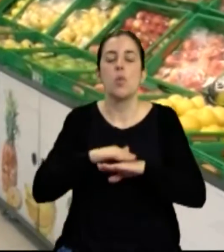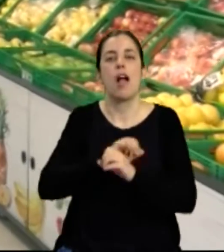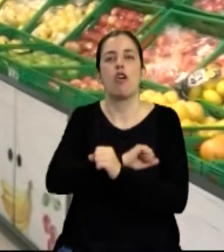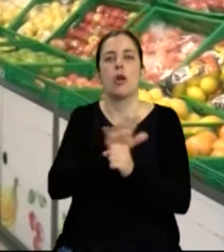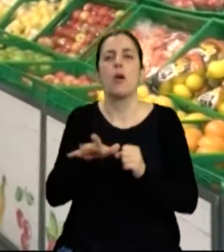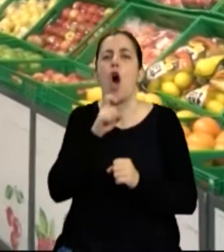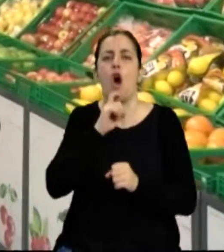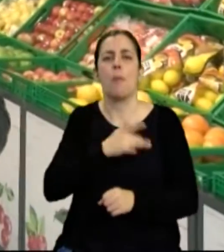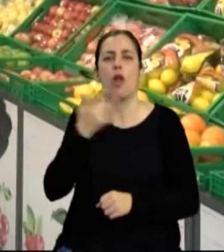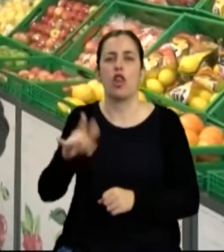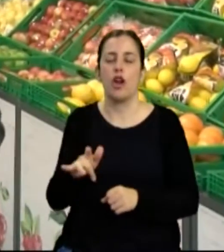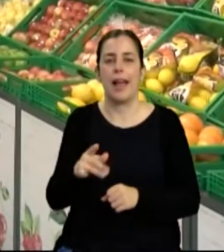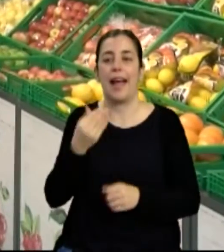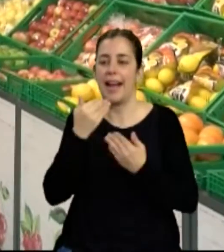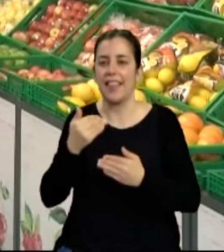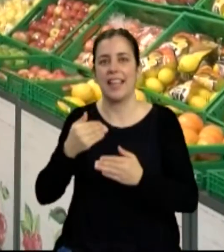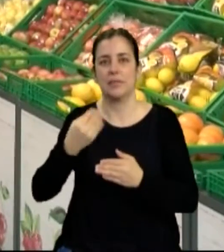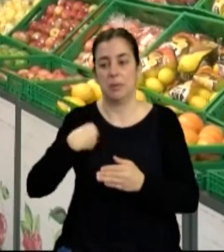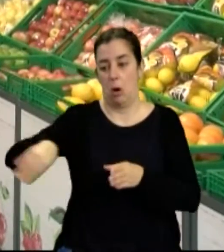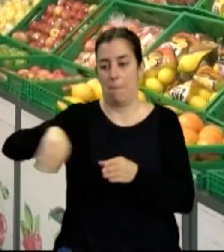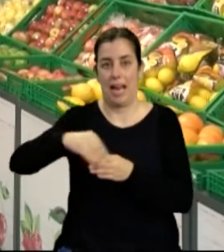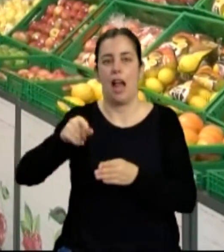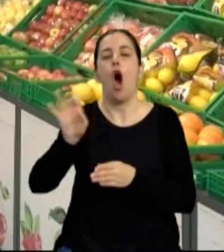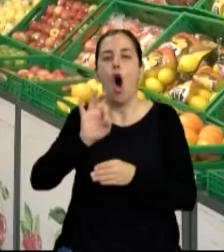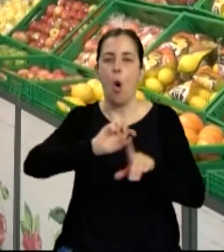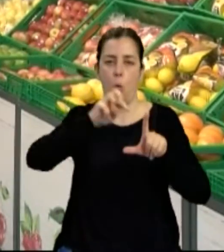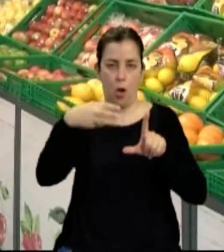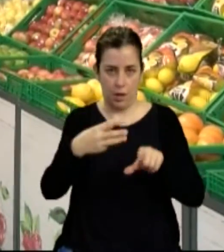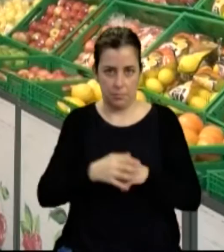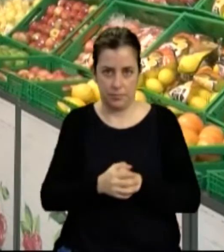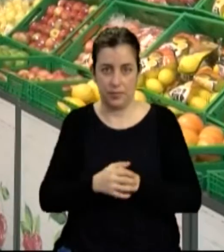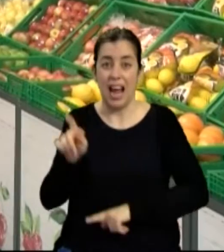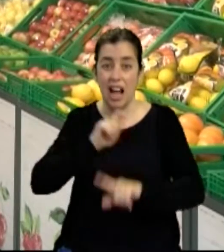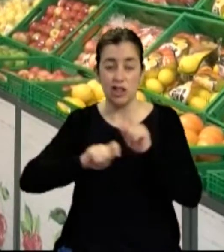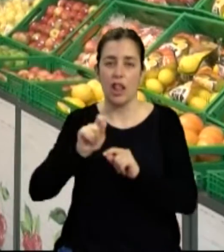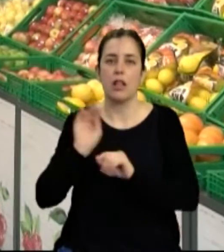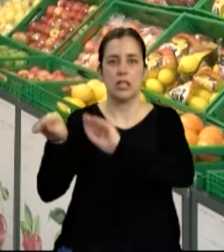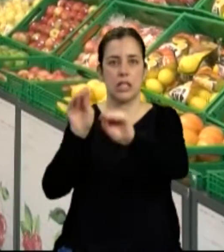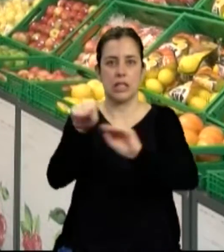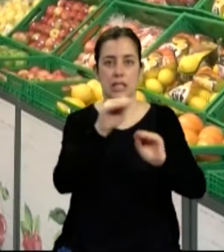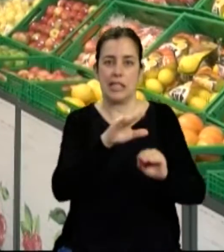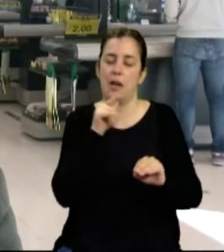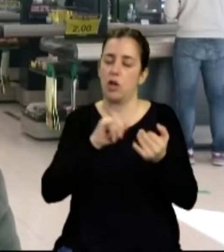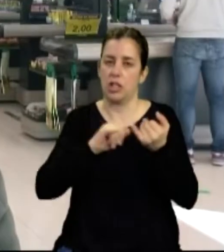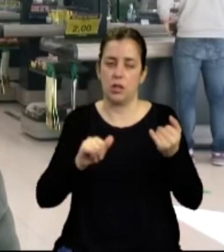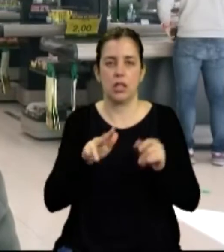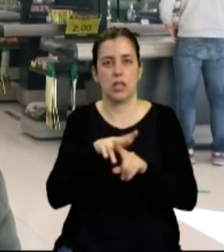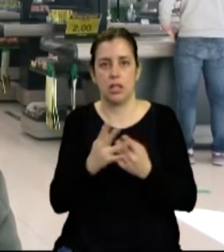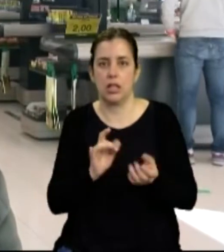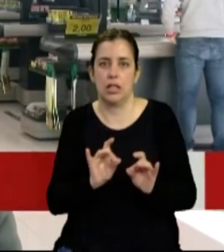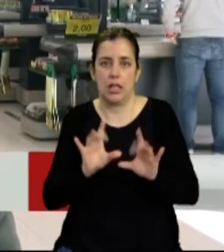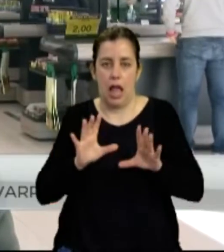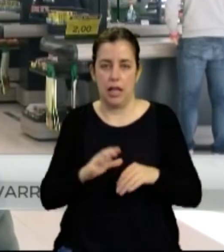de caja y a través de la página web. Desde la asociación hacen un especial llamamiento en esta crisis social y sanitaria. El número de